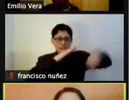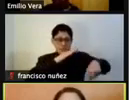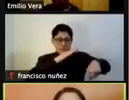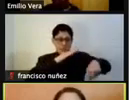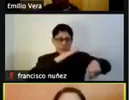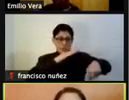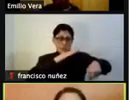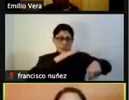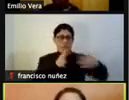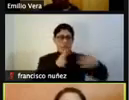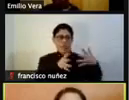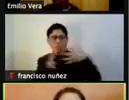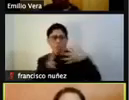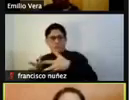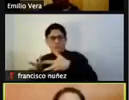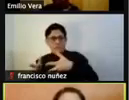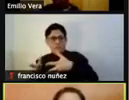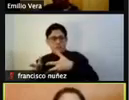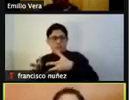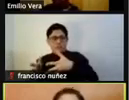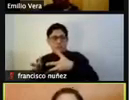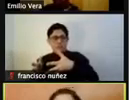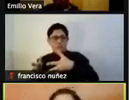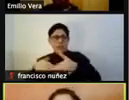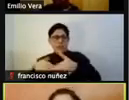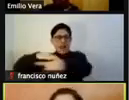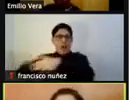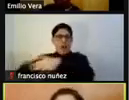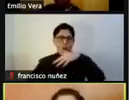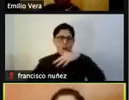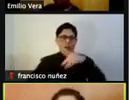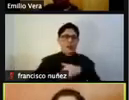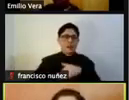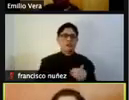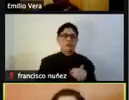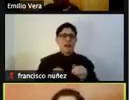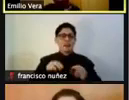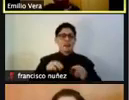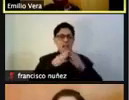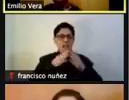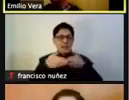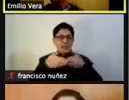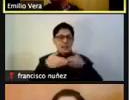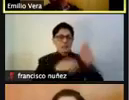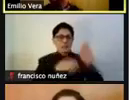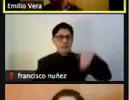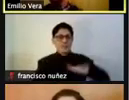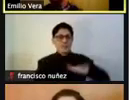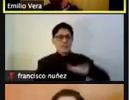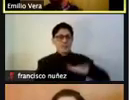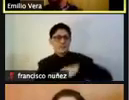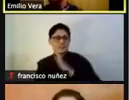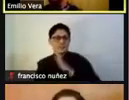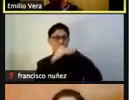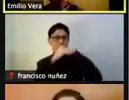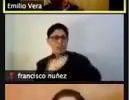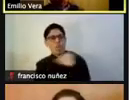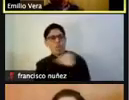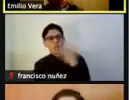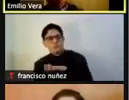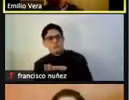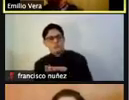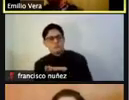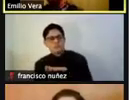aclare es importante. Sí, o sea, si